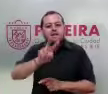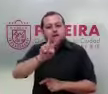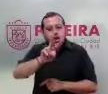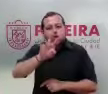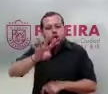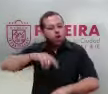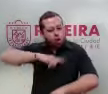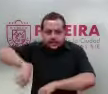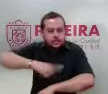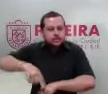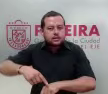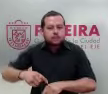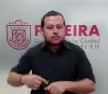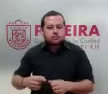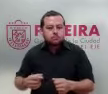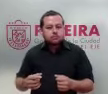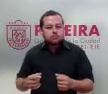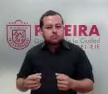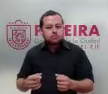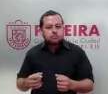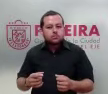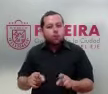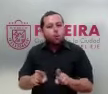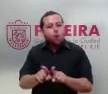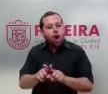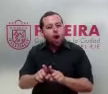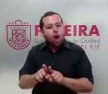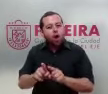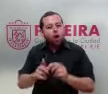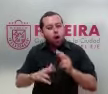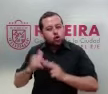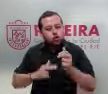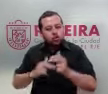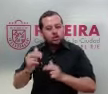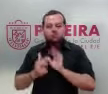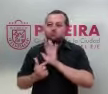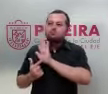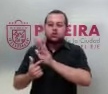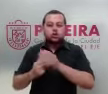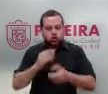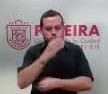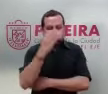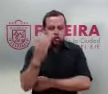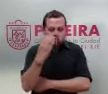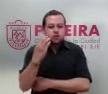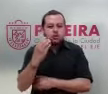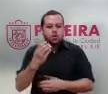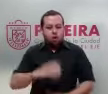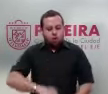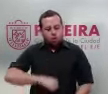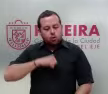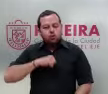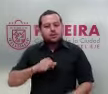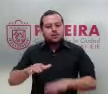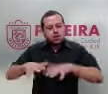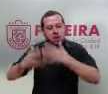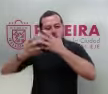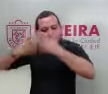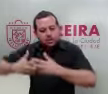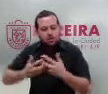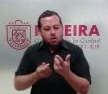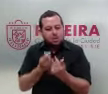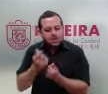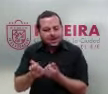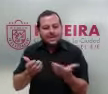festividades. Necesitamos empezar a construir la primera ciudad de Colombia que trabaja y desarrolla su sector empresarial, comercial,